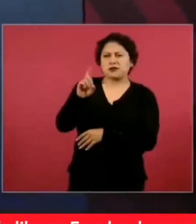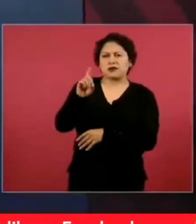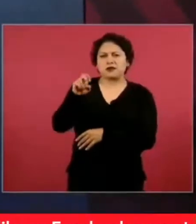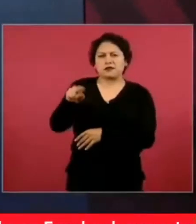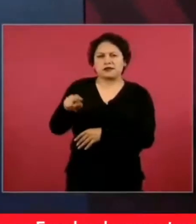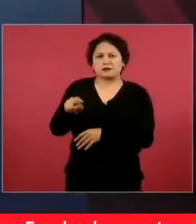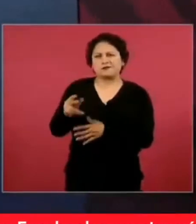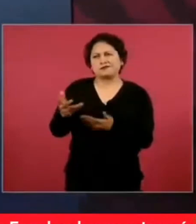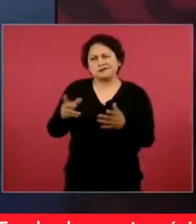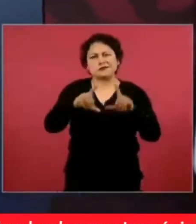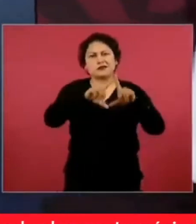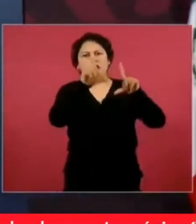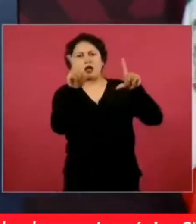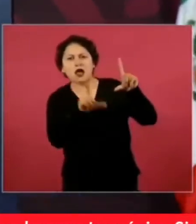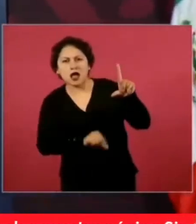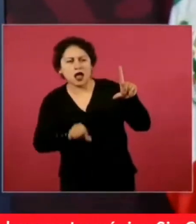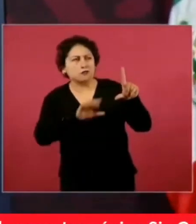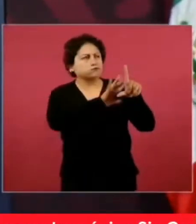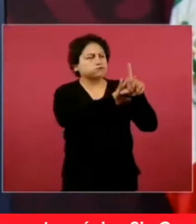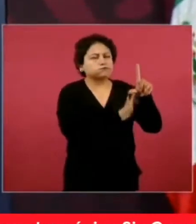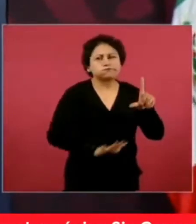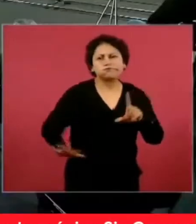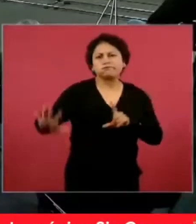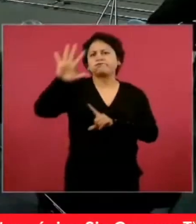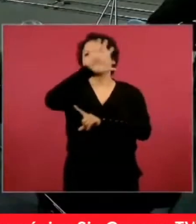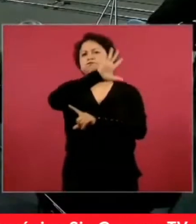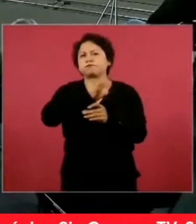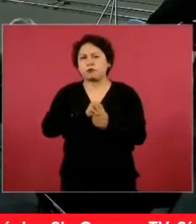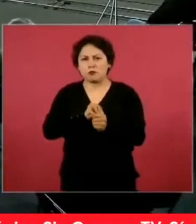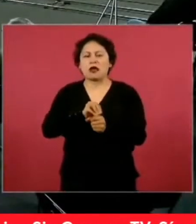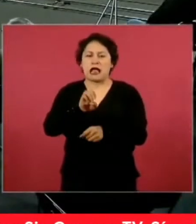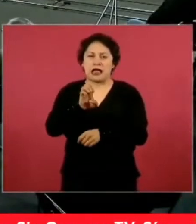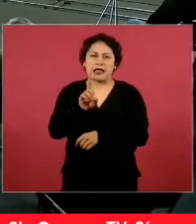pero esta es la segunda parte.